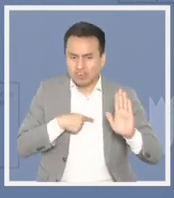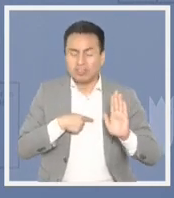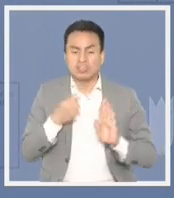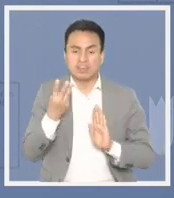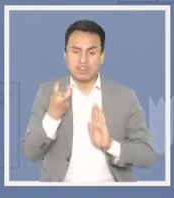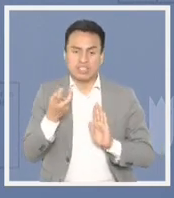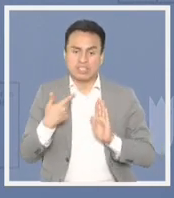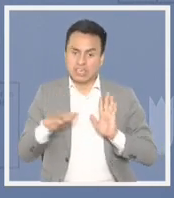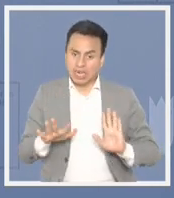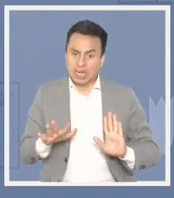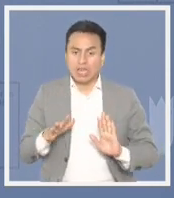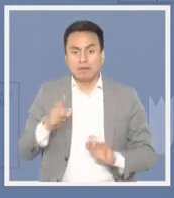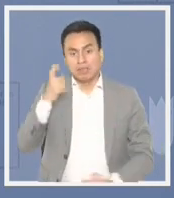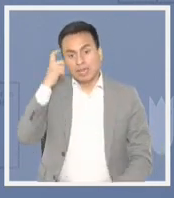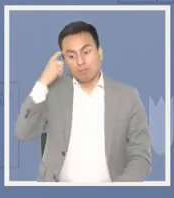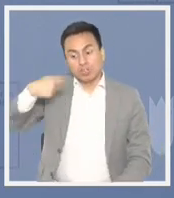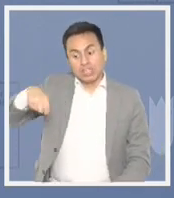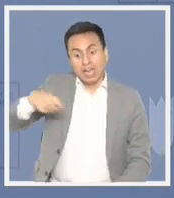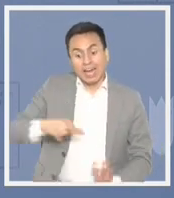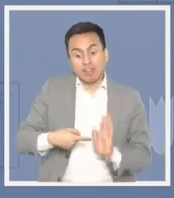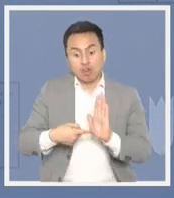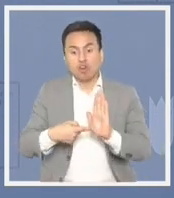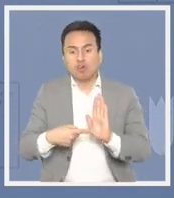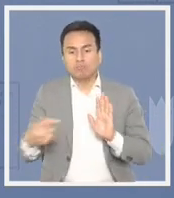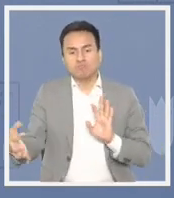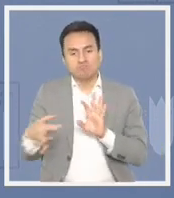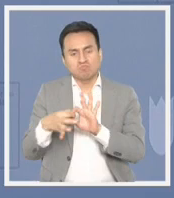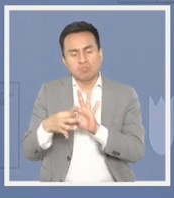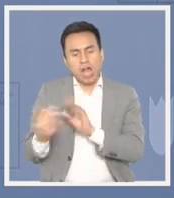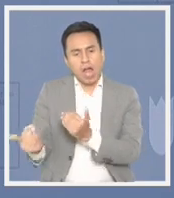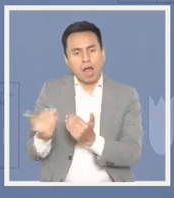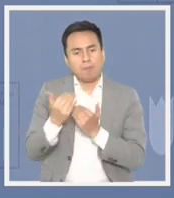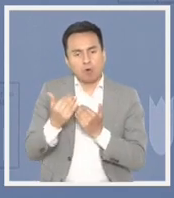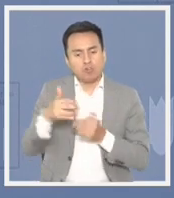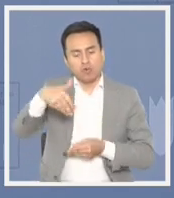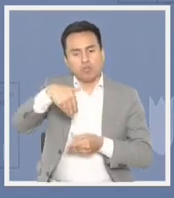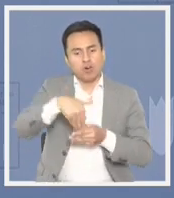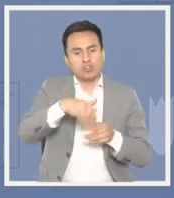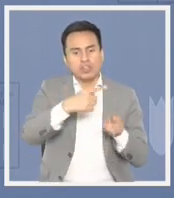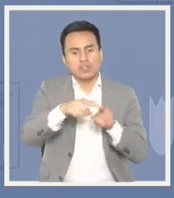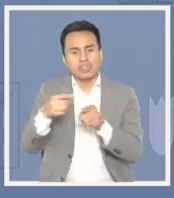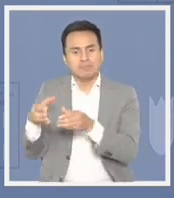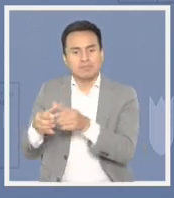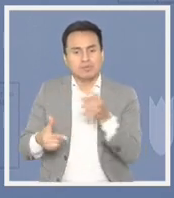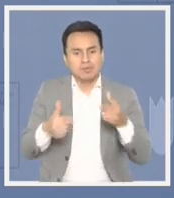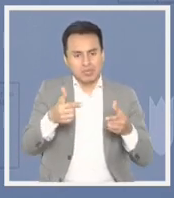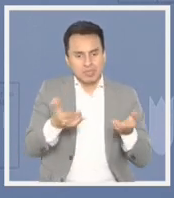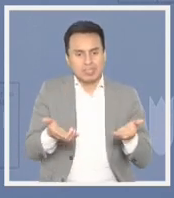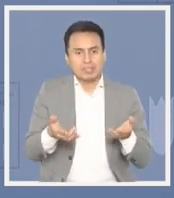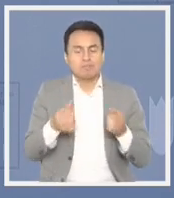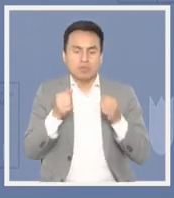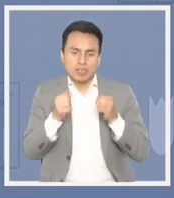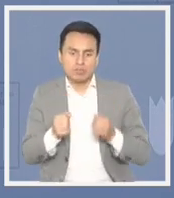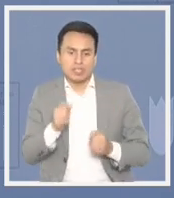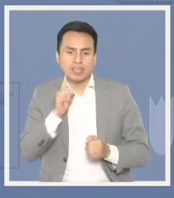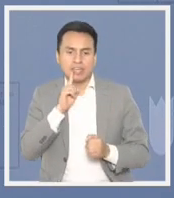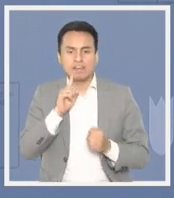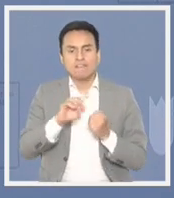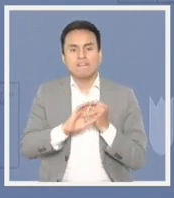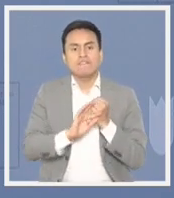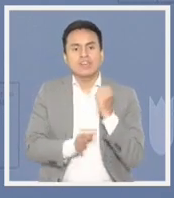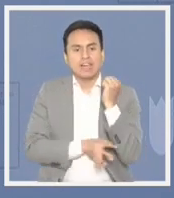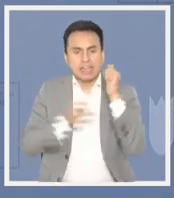Nosotros esperamos que el Senado pueda concurrir con el apoyo, con los votos de las distintas bancadas para contar con una